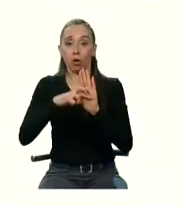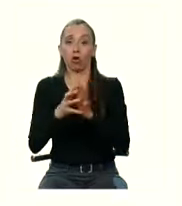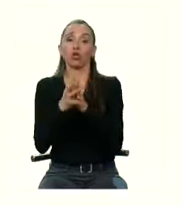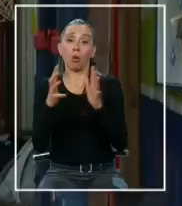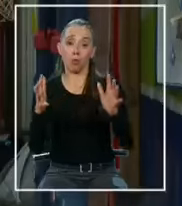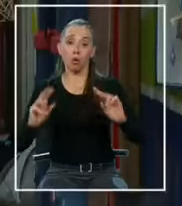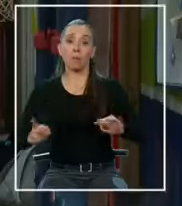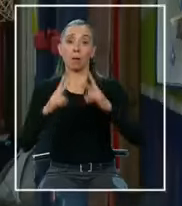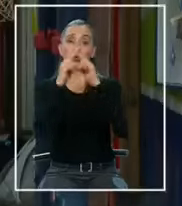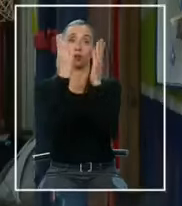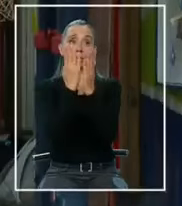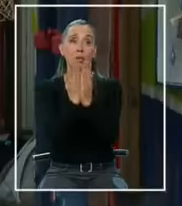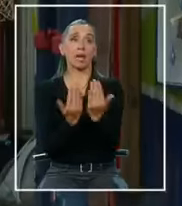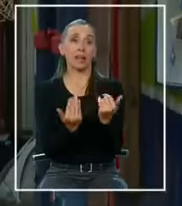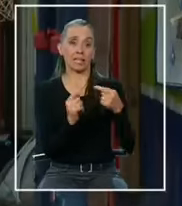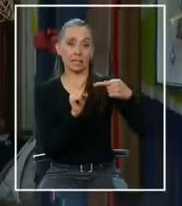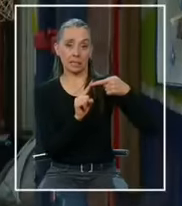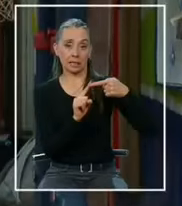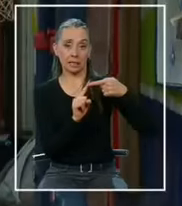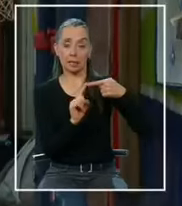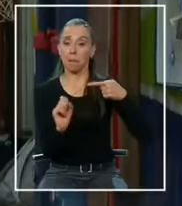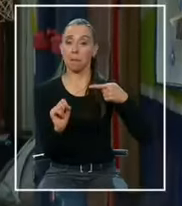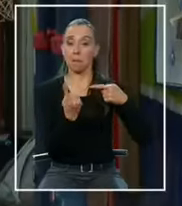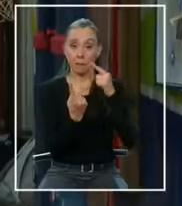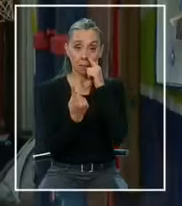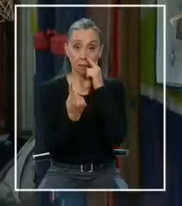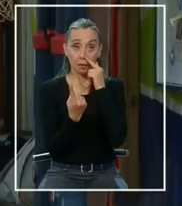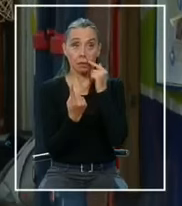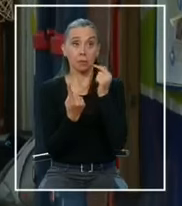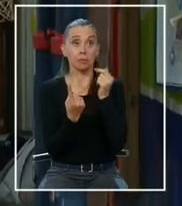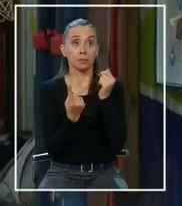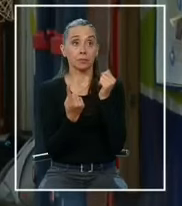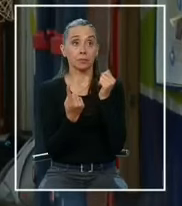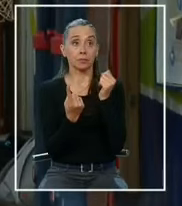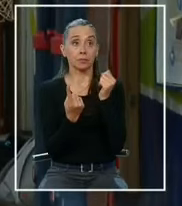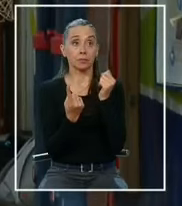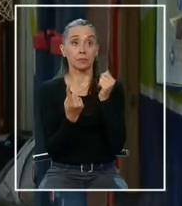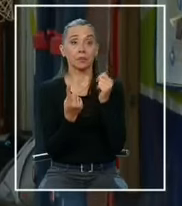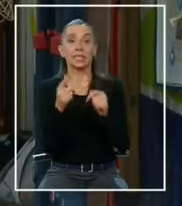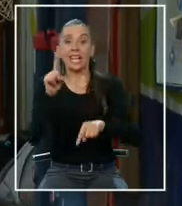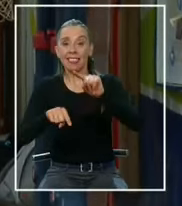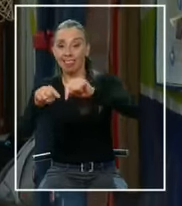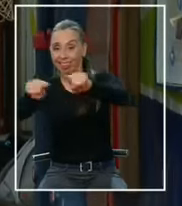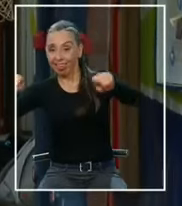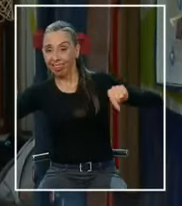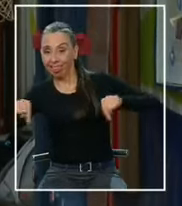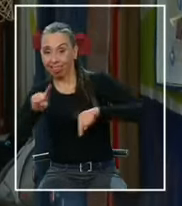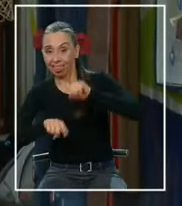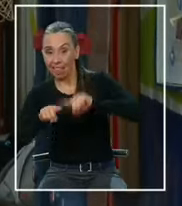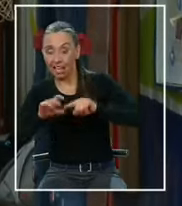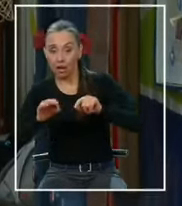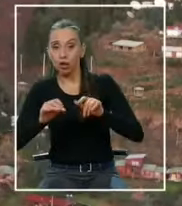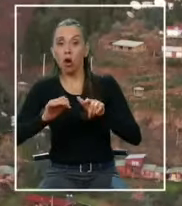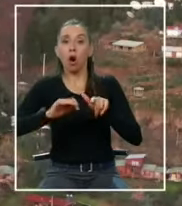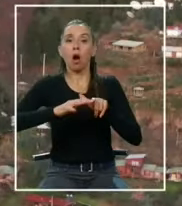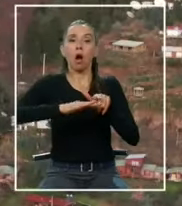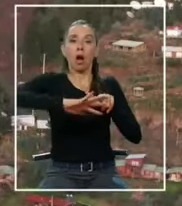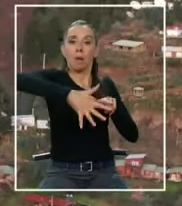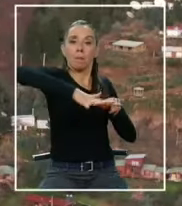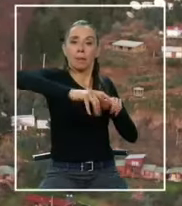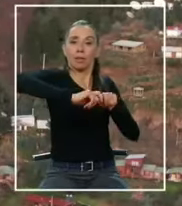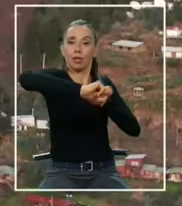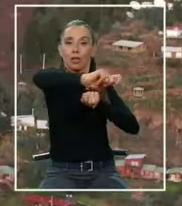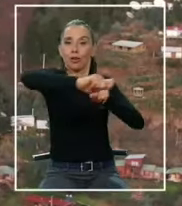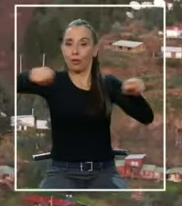serie de elementos a la base. Por un lado, lo primero que era contar con un terreno que cumpliese con el tamaño